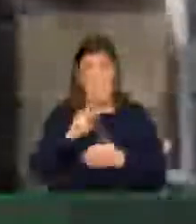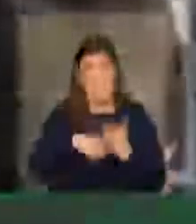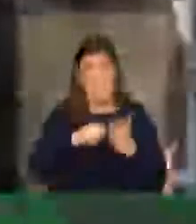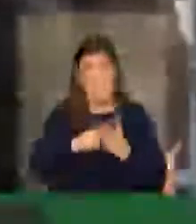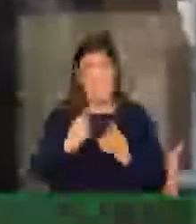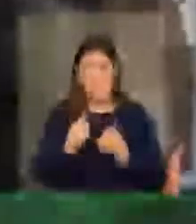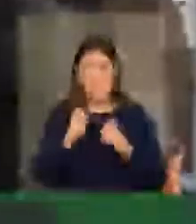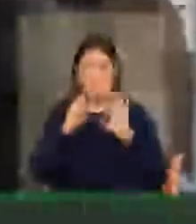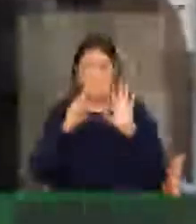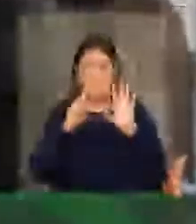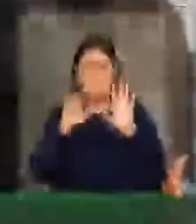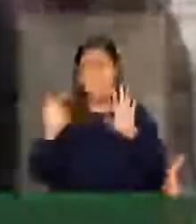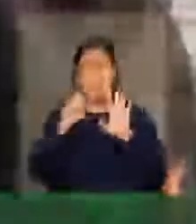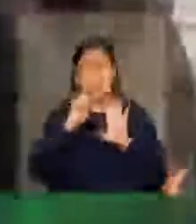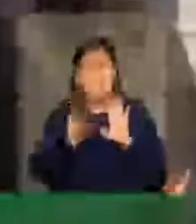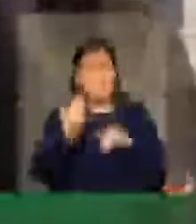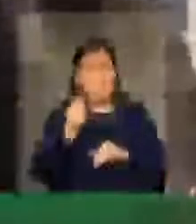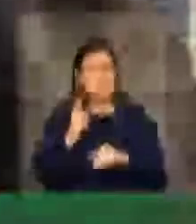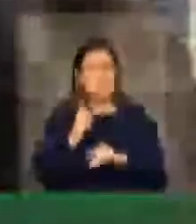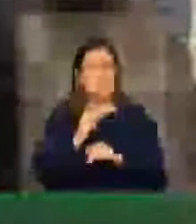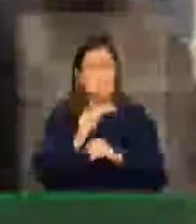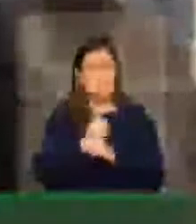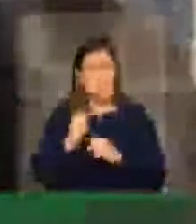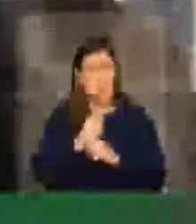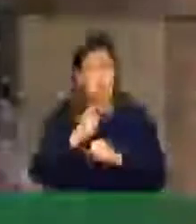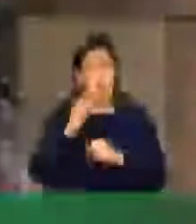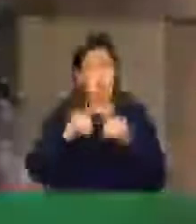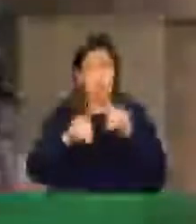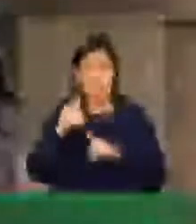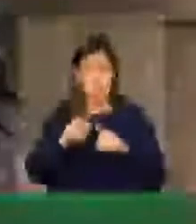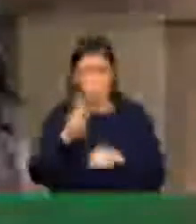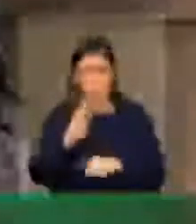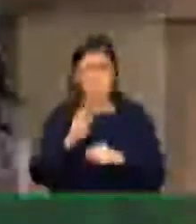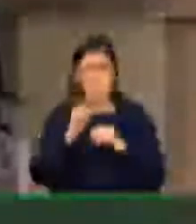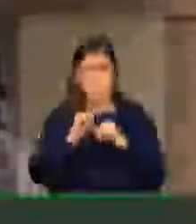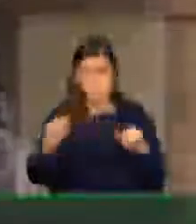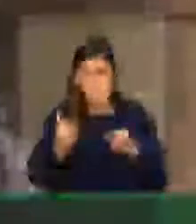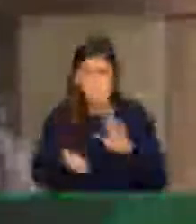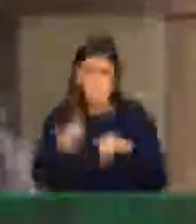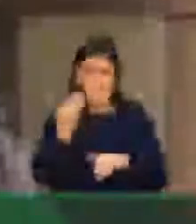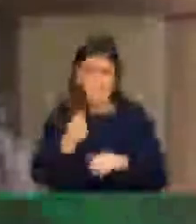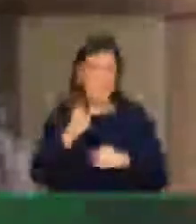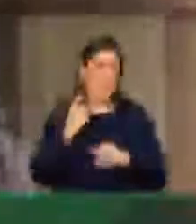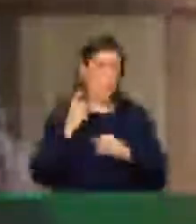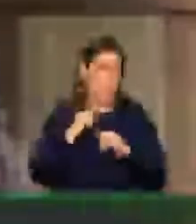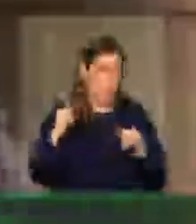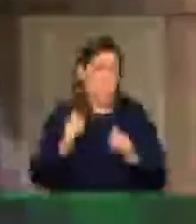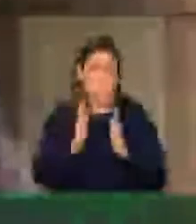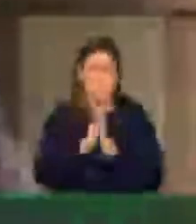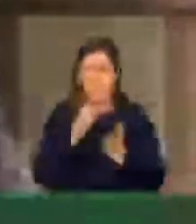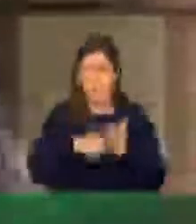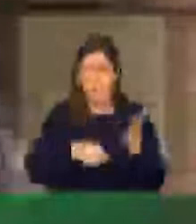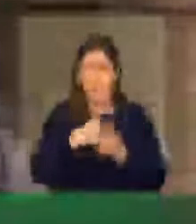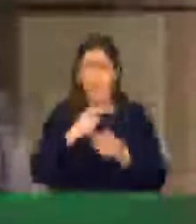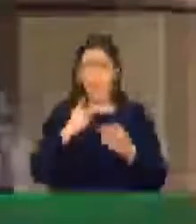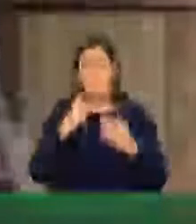son necesarias para habilitar la consulta popular. Anunció que intensificará la campaña hacia el 8 de julio, cuando vence el plazo para presentar